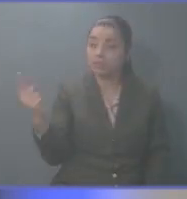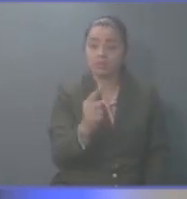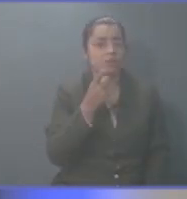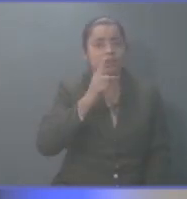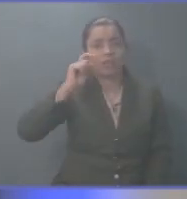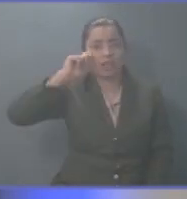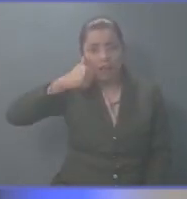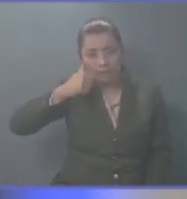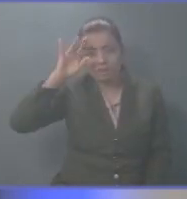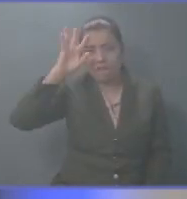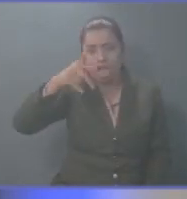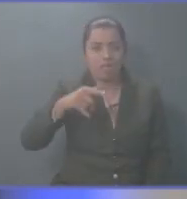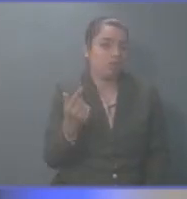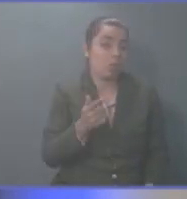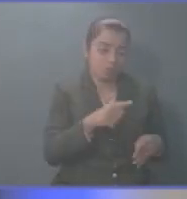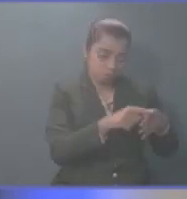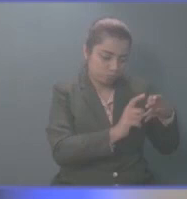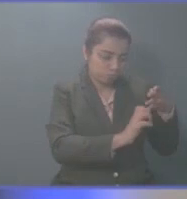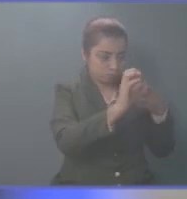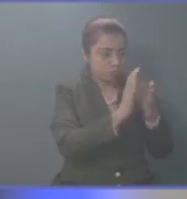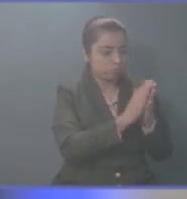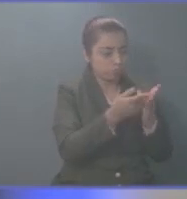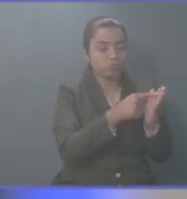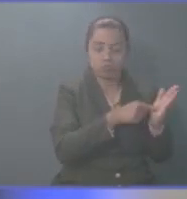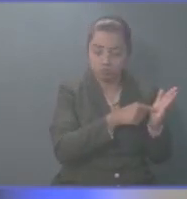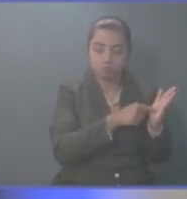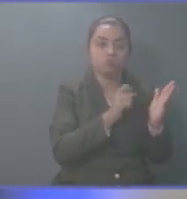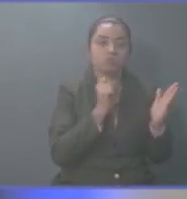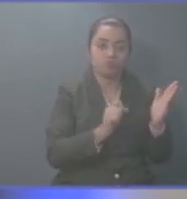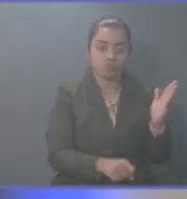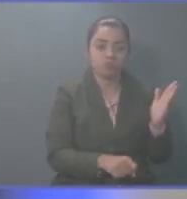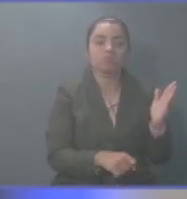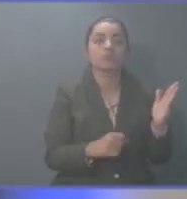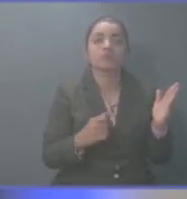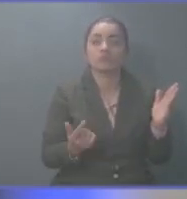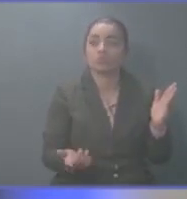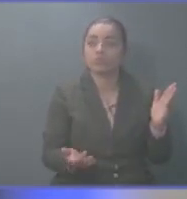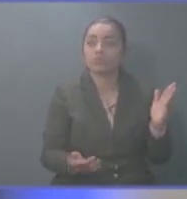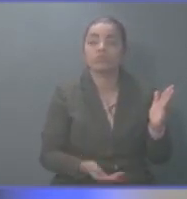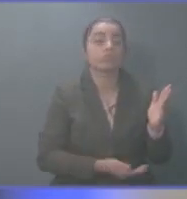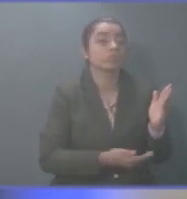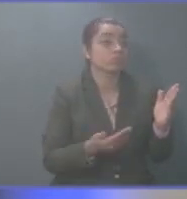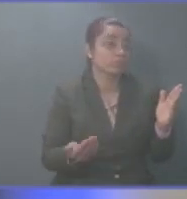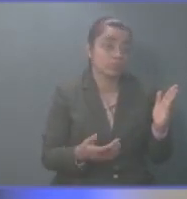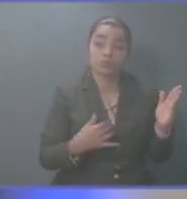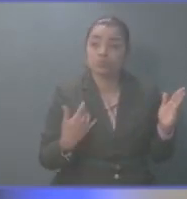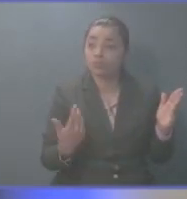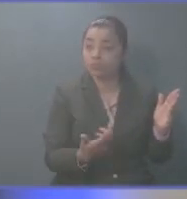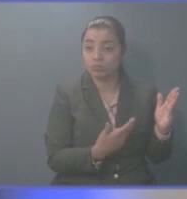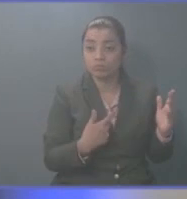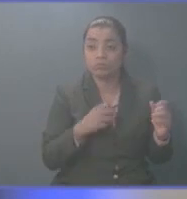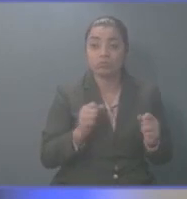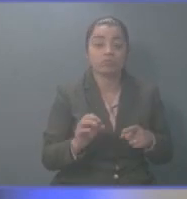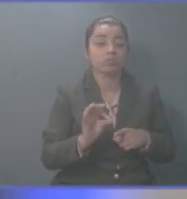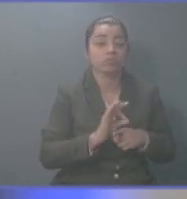capricho. La Constitución de la República nos brinda toda la potestad de interpelar a los funcionarios y es lo que hicimos nosotros, poner a funcionar